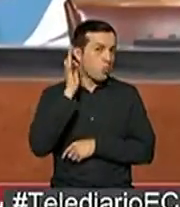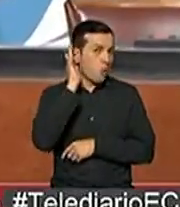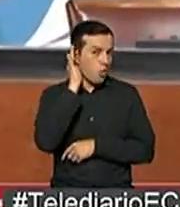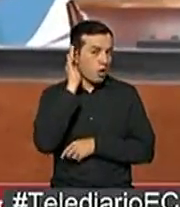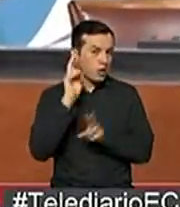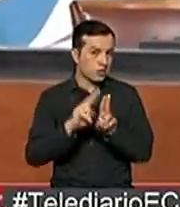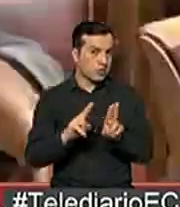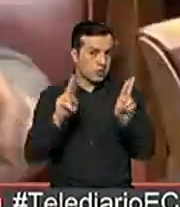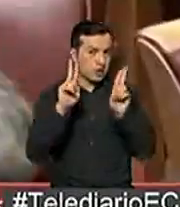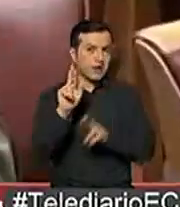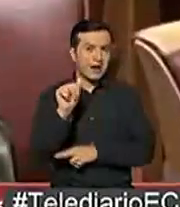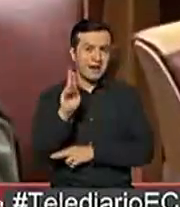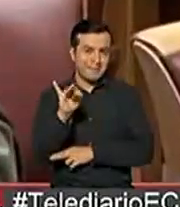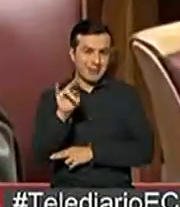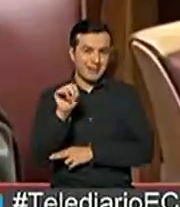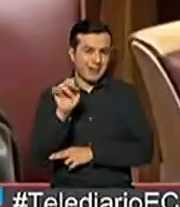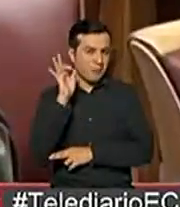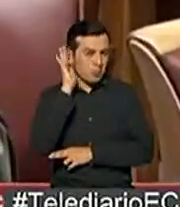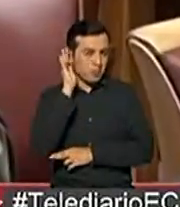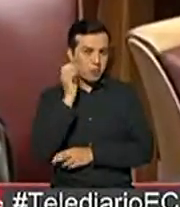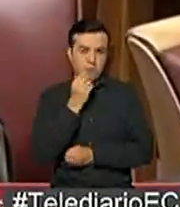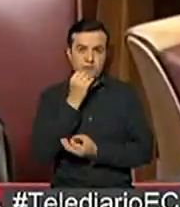organismo raviña shamdasani